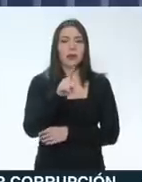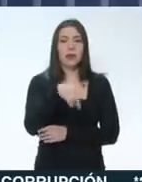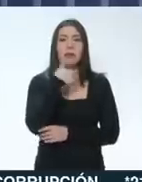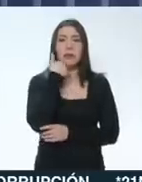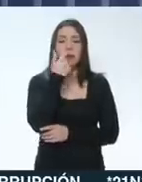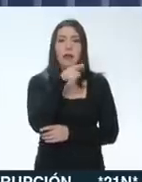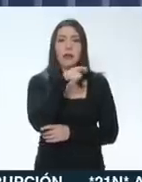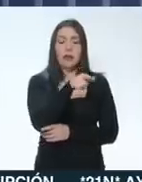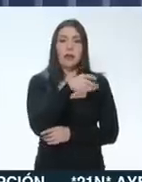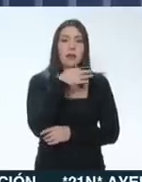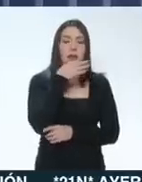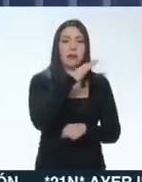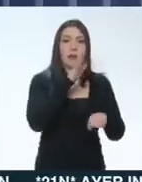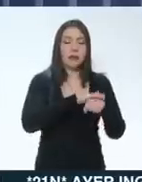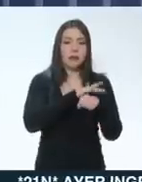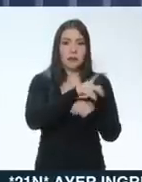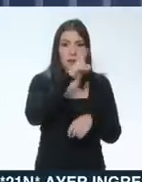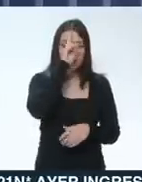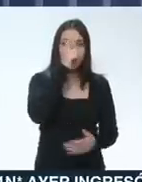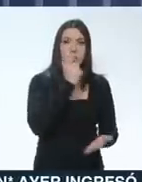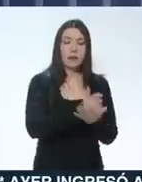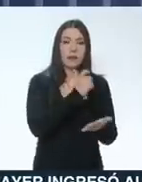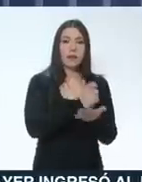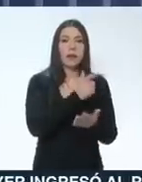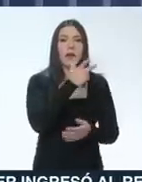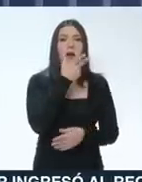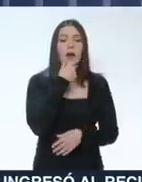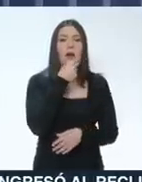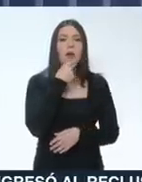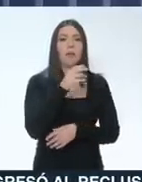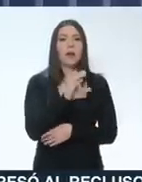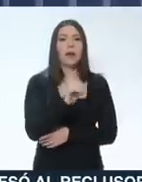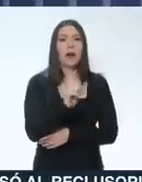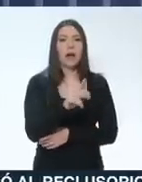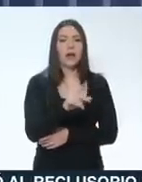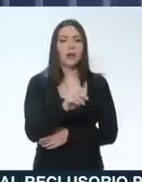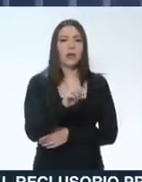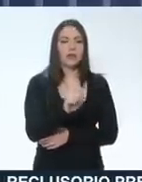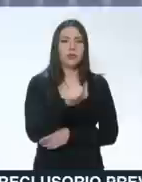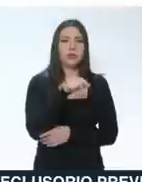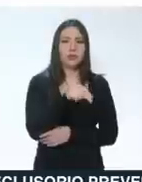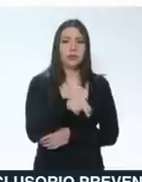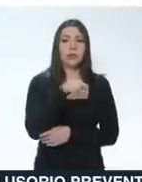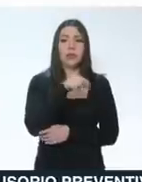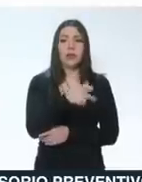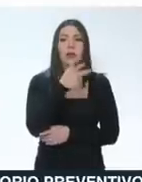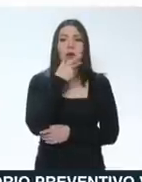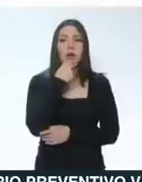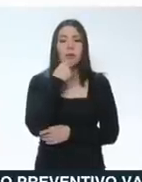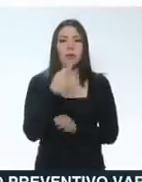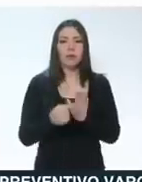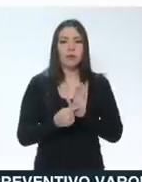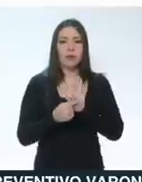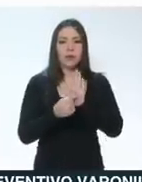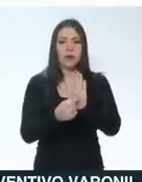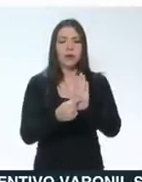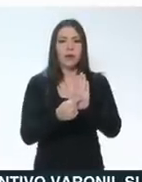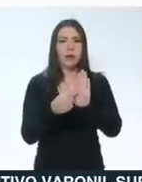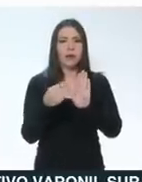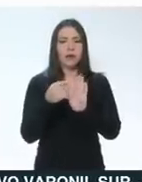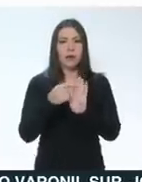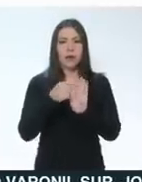y de violación por parte de un hombre identificado como Carlos N., luego de que este sujeto fue presentado en una nota periodística